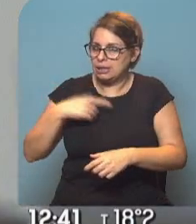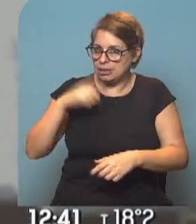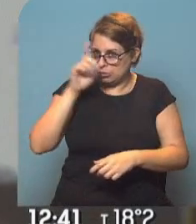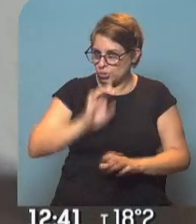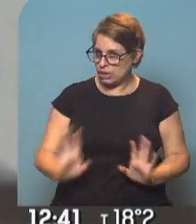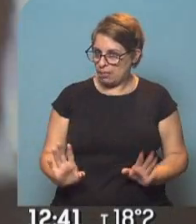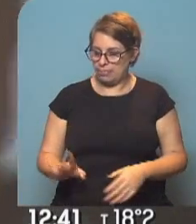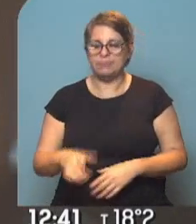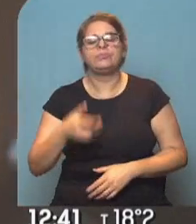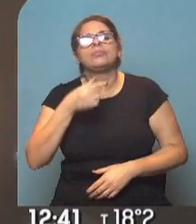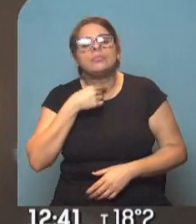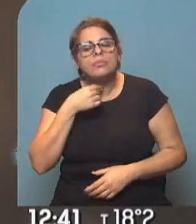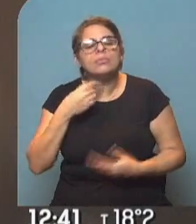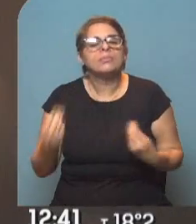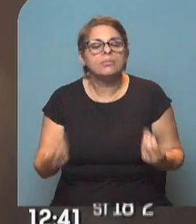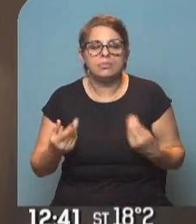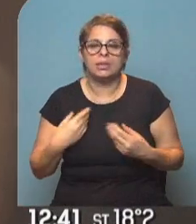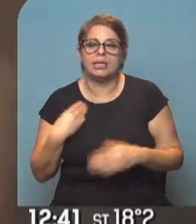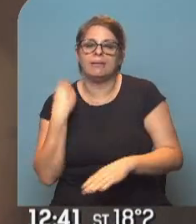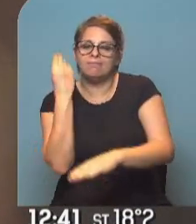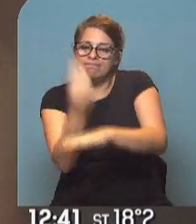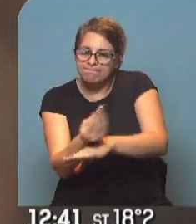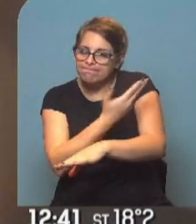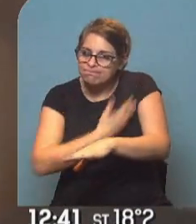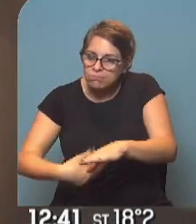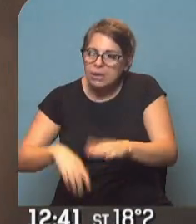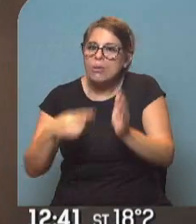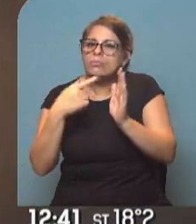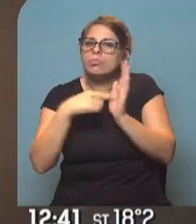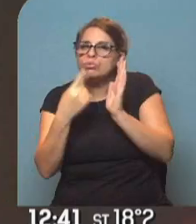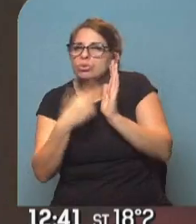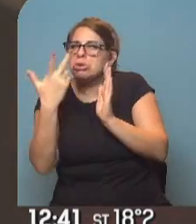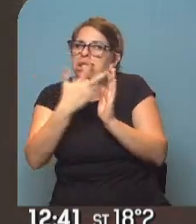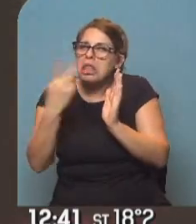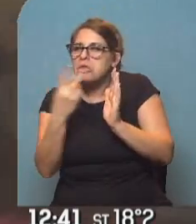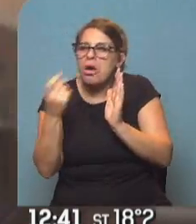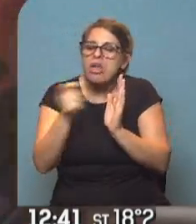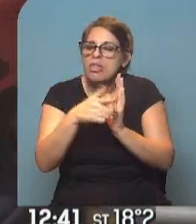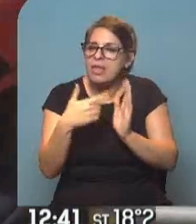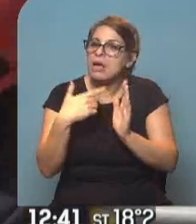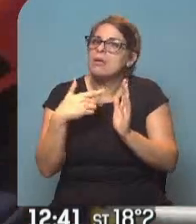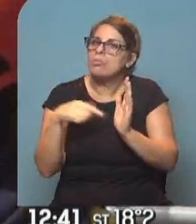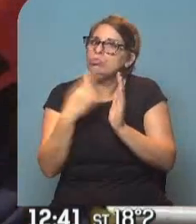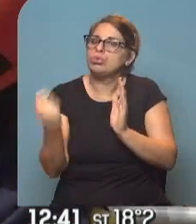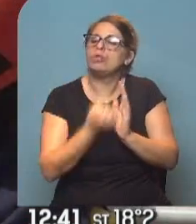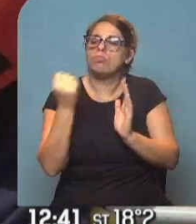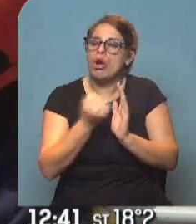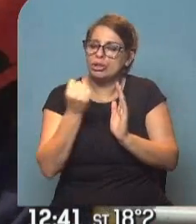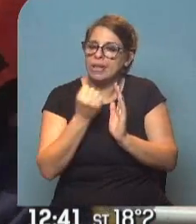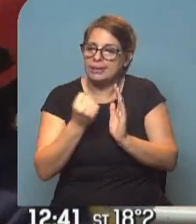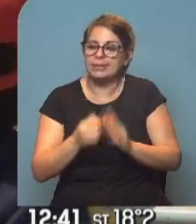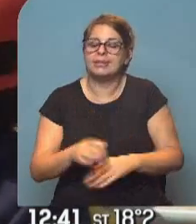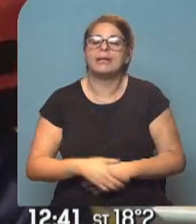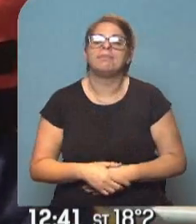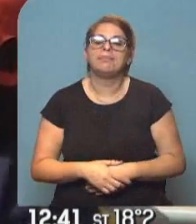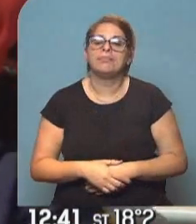imaginado, como buscando precisamente llegar al poder. Esos 2 o 3 puntos que le pueden dar pueden ser muy significativos. Lo justifica con